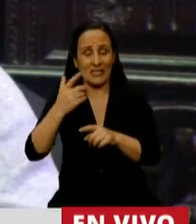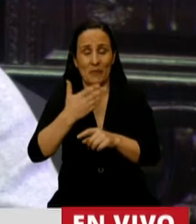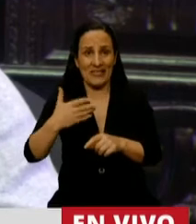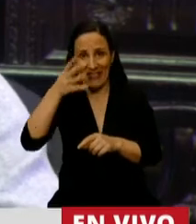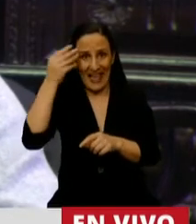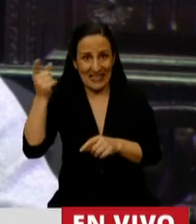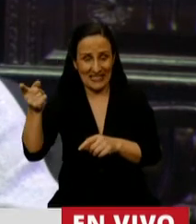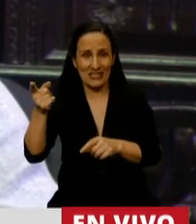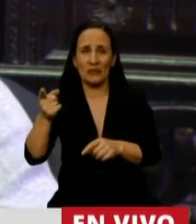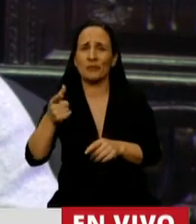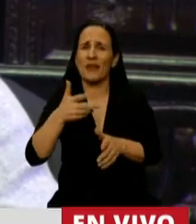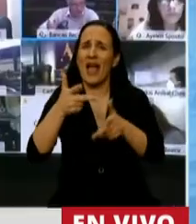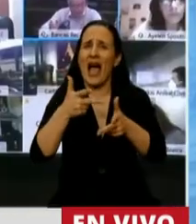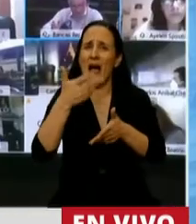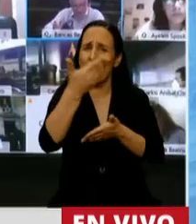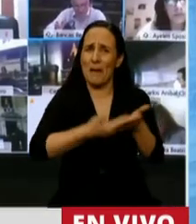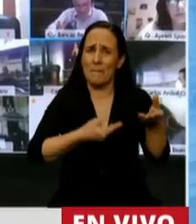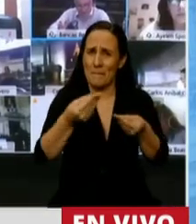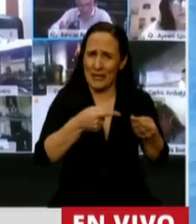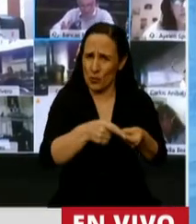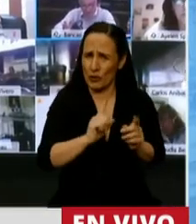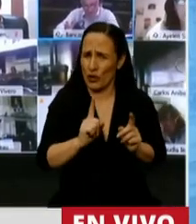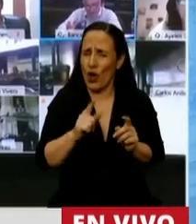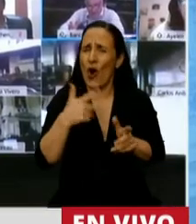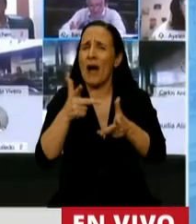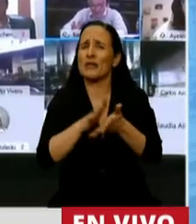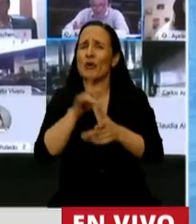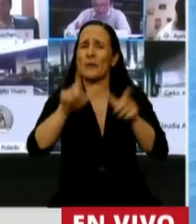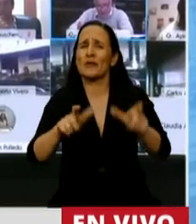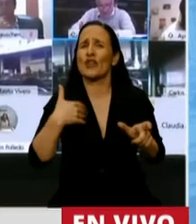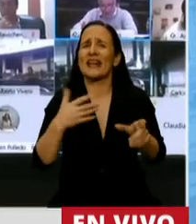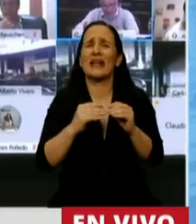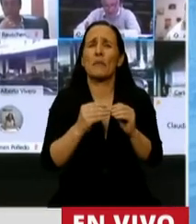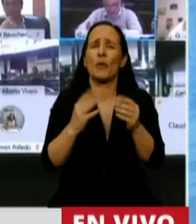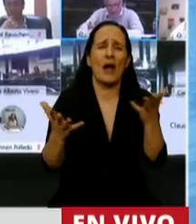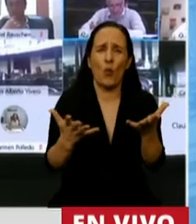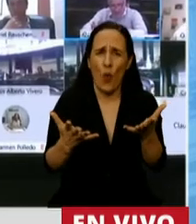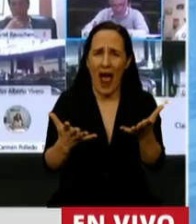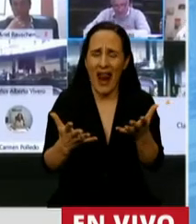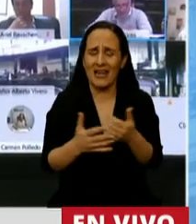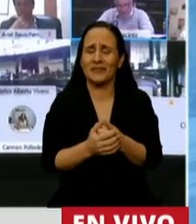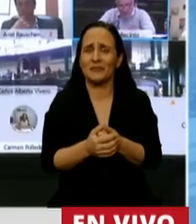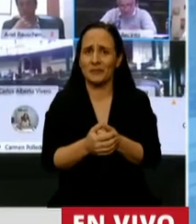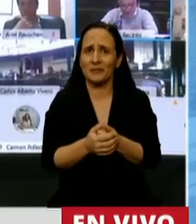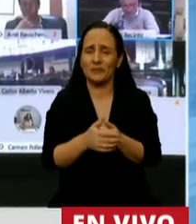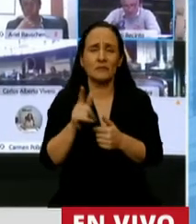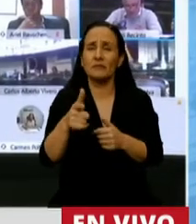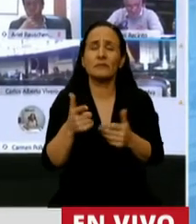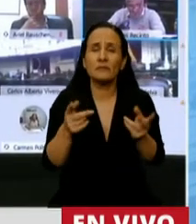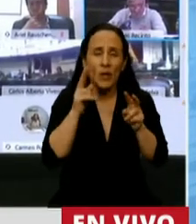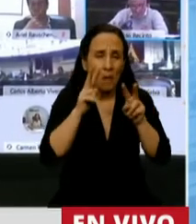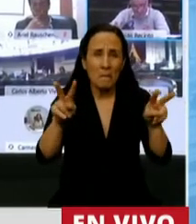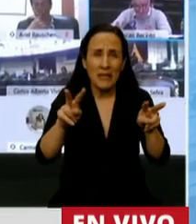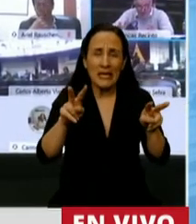en vez de hablar del presupuesto técnicamente tratar de hablar de los problemas que tenemos los argentinos levantar la mirada y ver cuáles son los problemas que